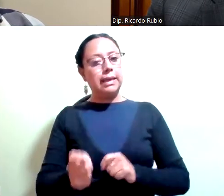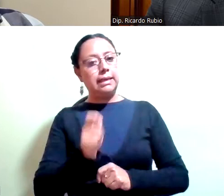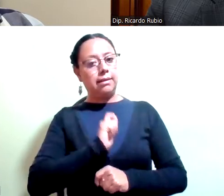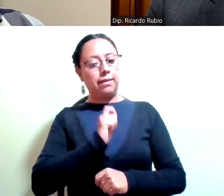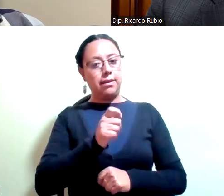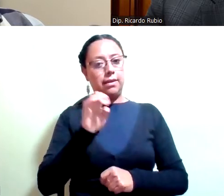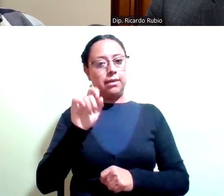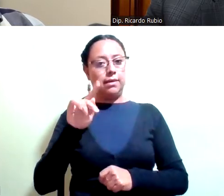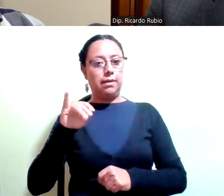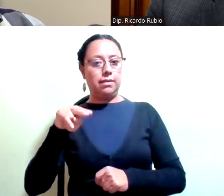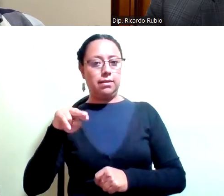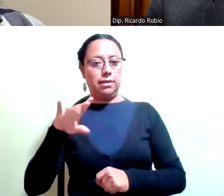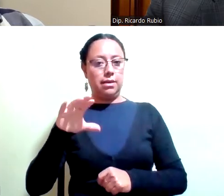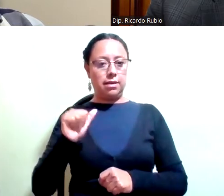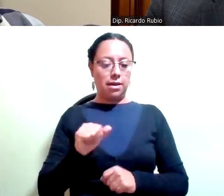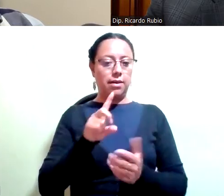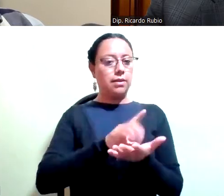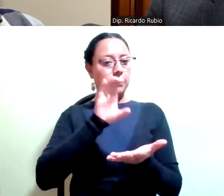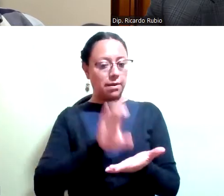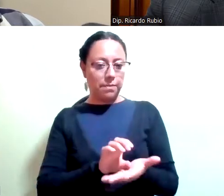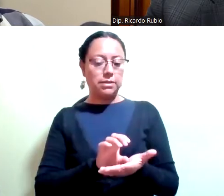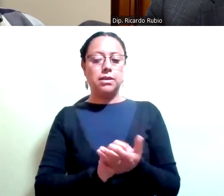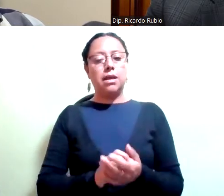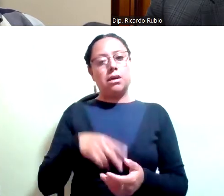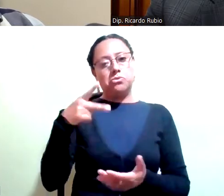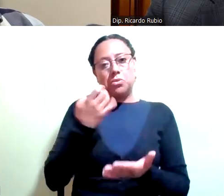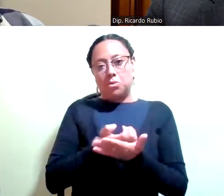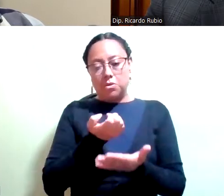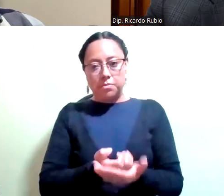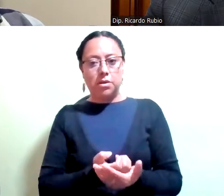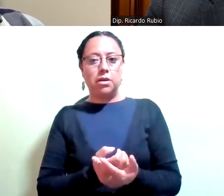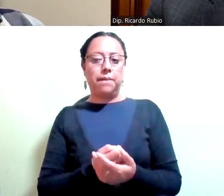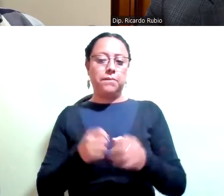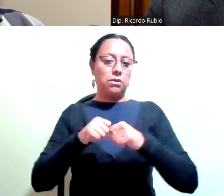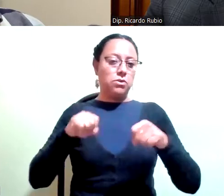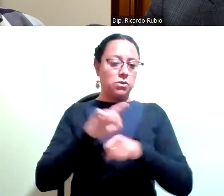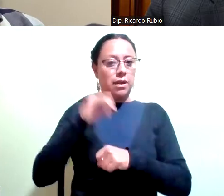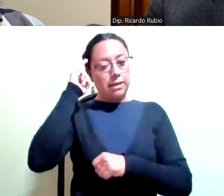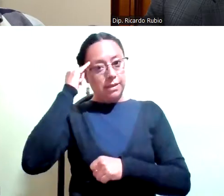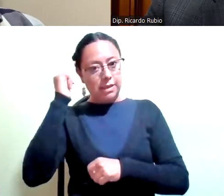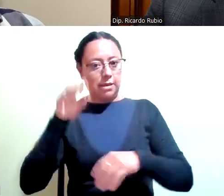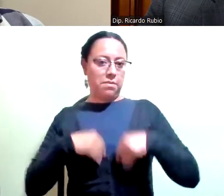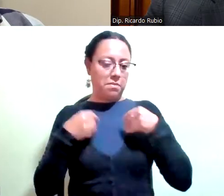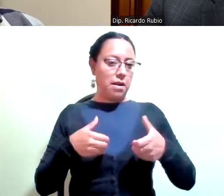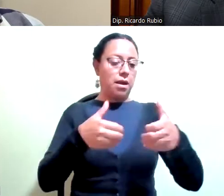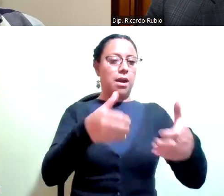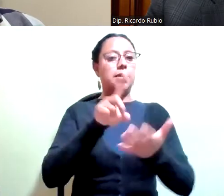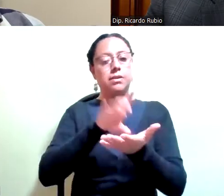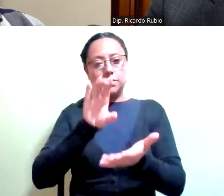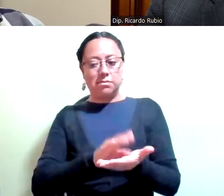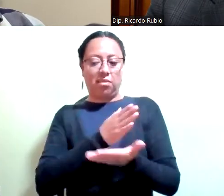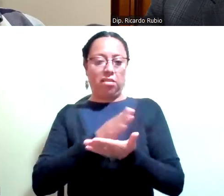condición socioeconómica, y luego ya dice desventaja social como indígena, situación de calle, analfabetismo, discapacidad, exclusión social